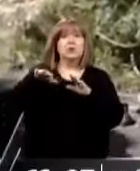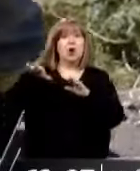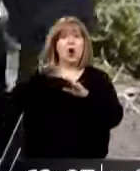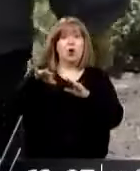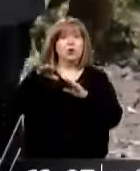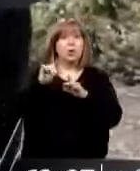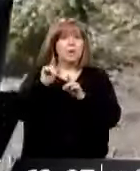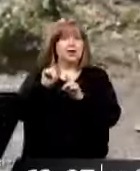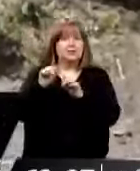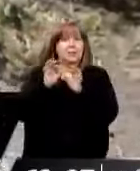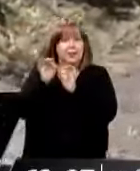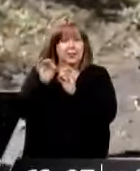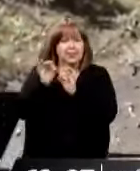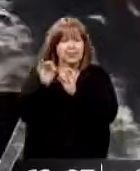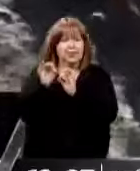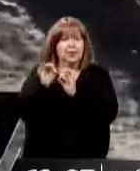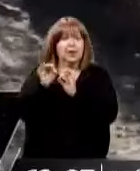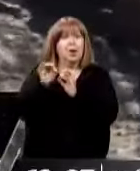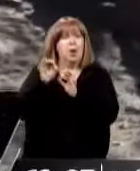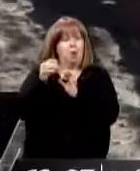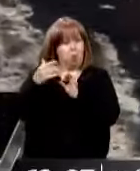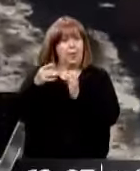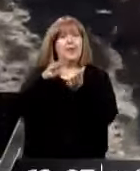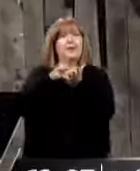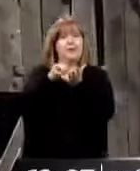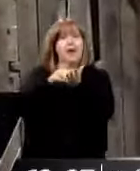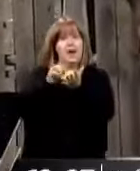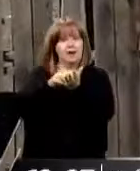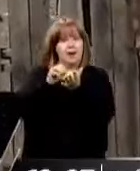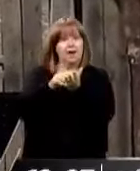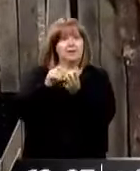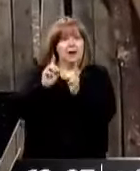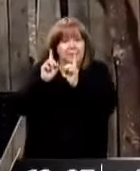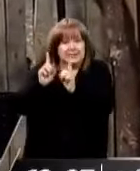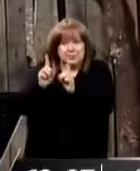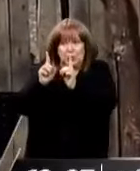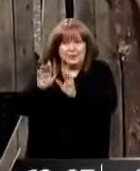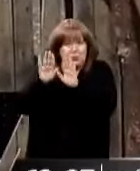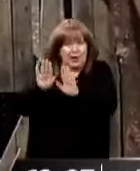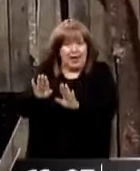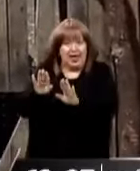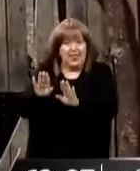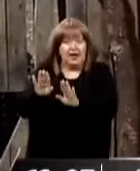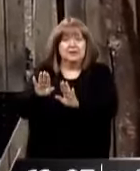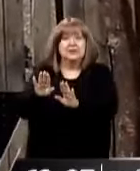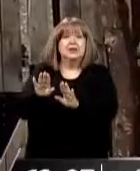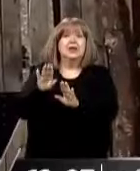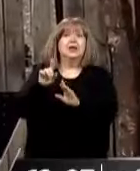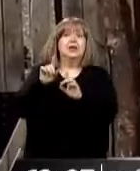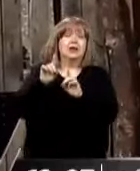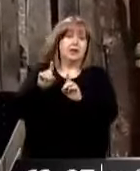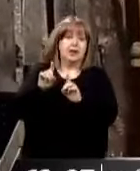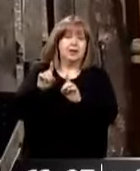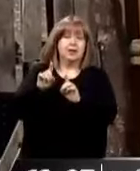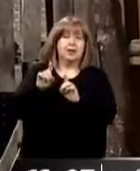que ocupan y pueden hacer uso y también evitar desalojos. Claro, por eso... sí, porque ya hubo intentos, ¿no?